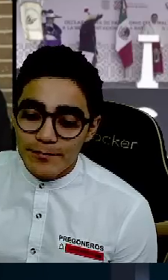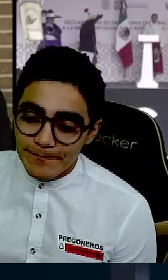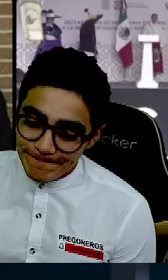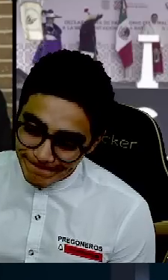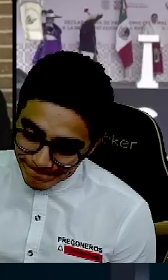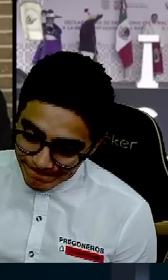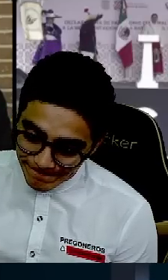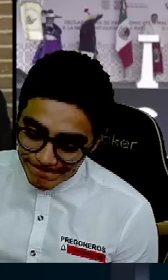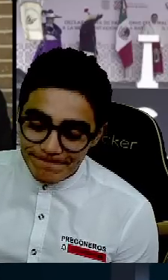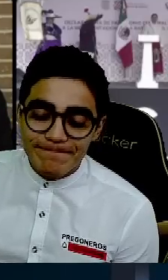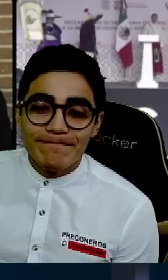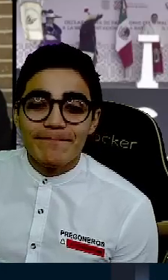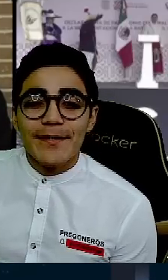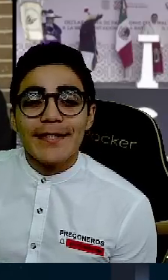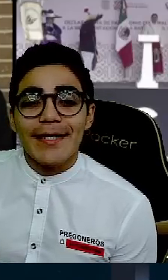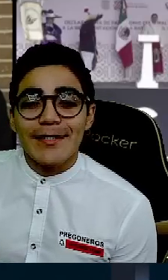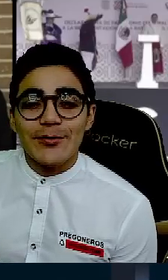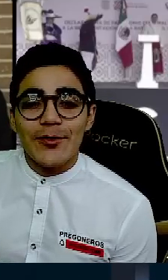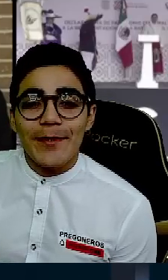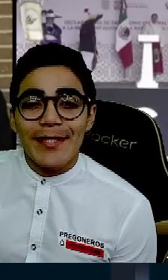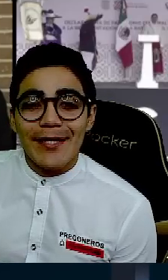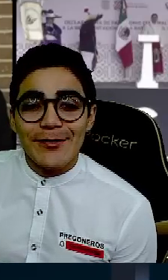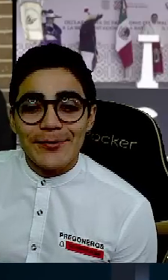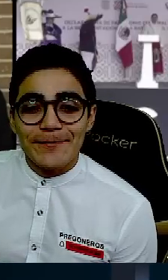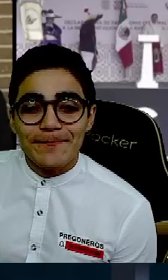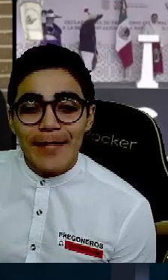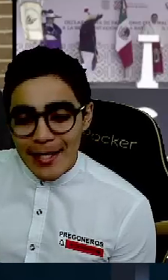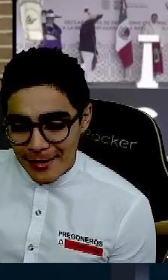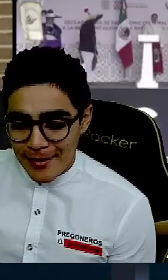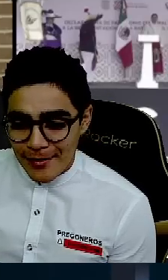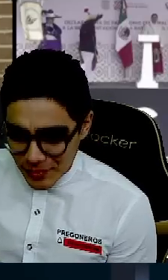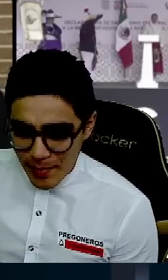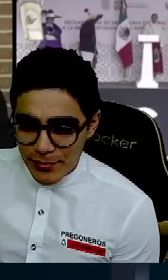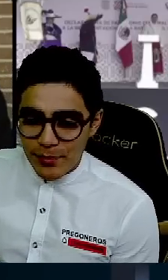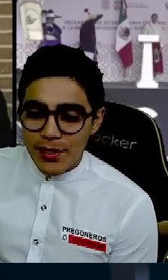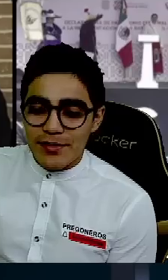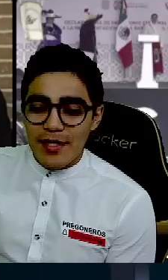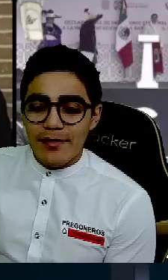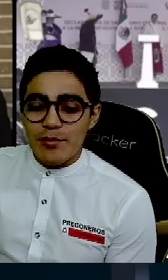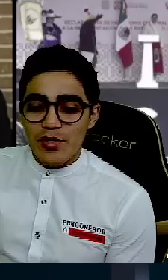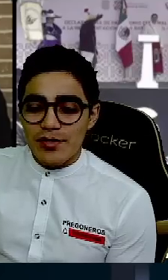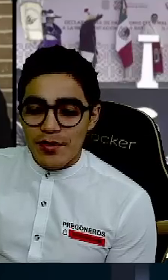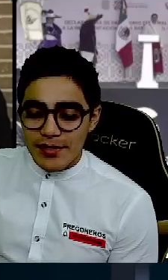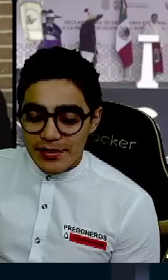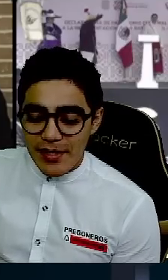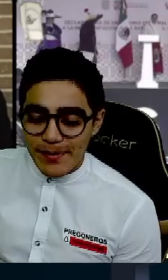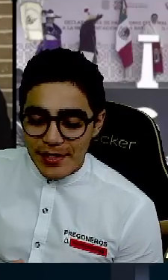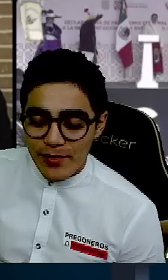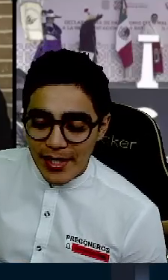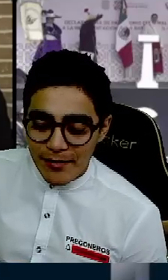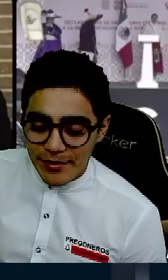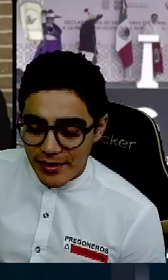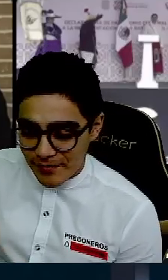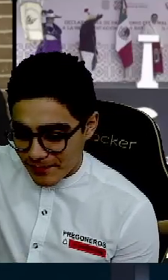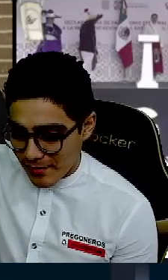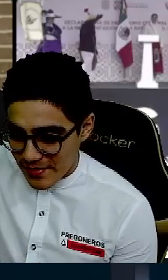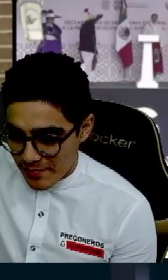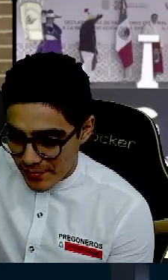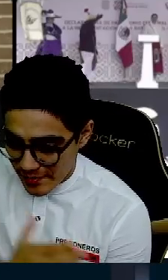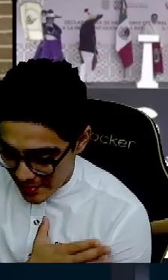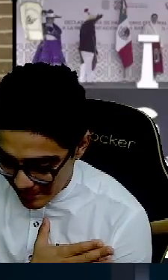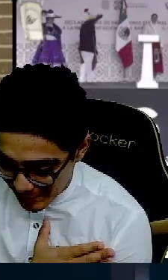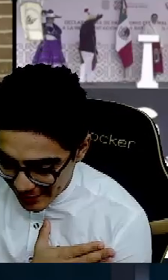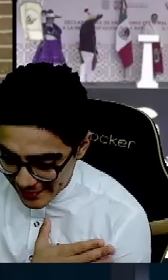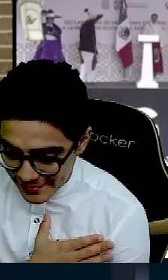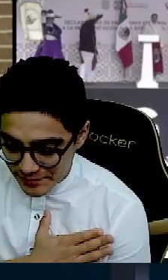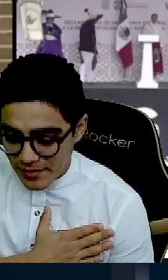justo? Pueden dejar sus comentarios. Nos vemos en una siguiente emisión, señores, que sigan pasando un agradable día.